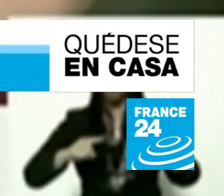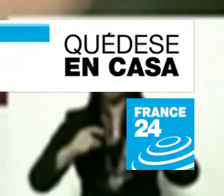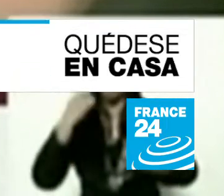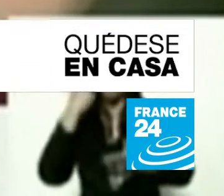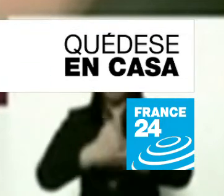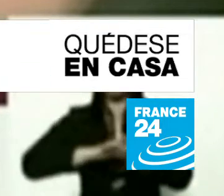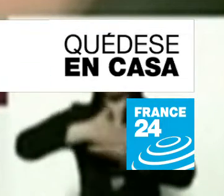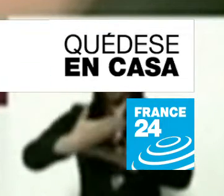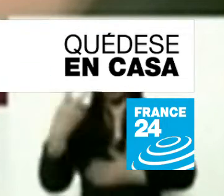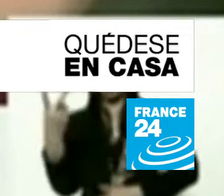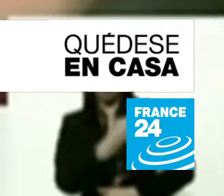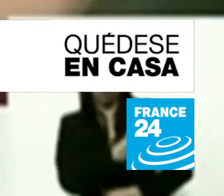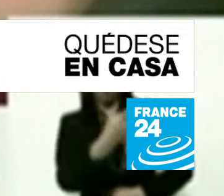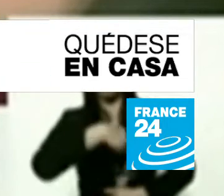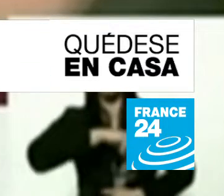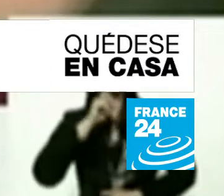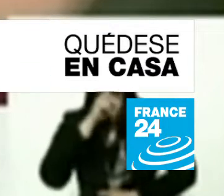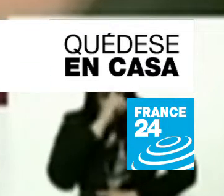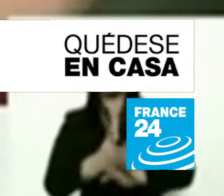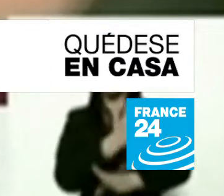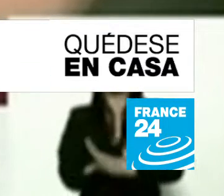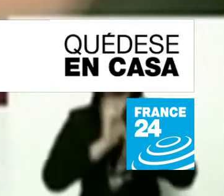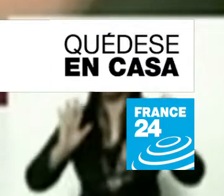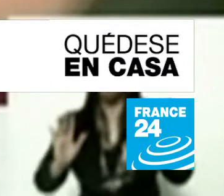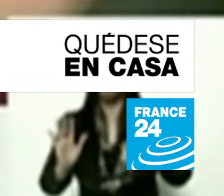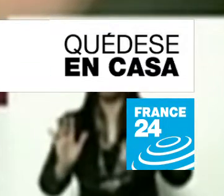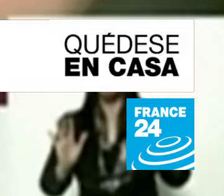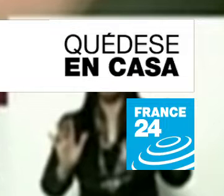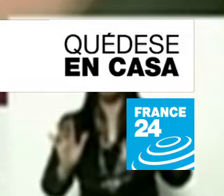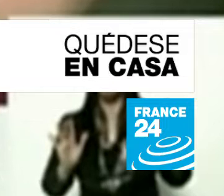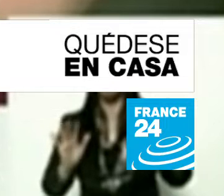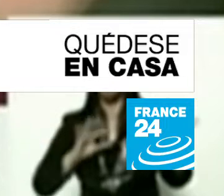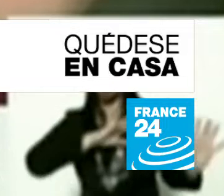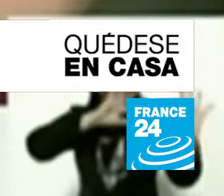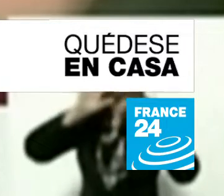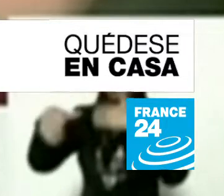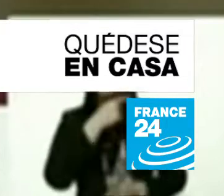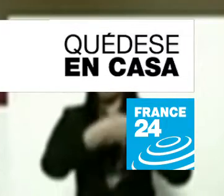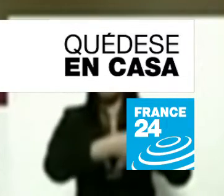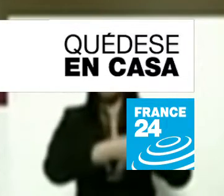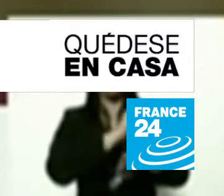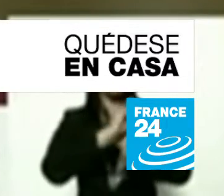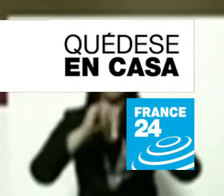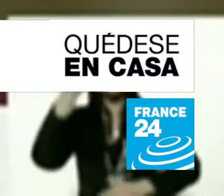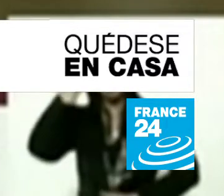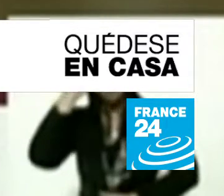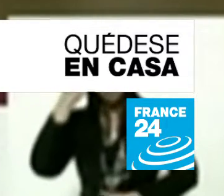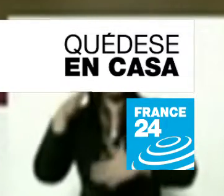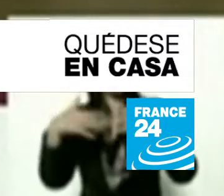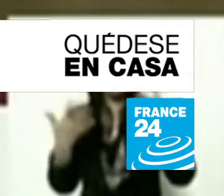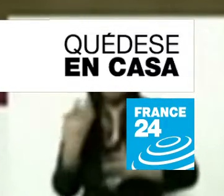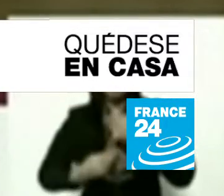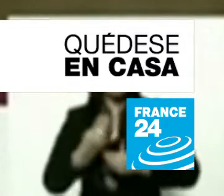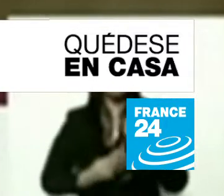con dos pasaportes estadounidenses en sus manos del presidente nicolás maduro mantiene su retórica de acusar a washington de estar detrás de un